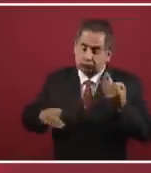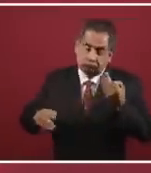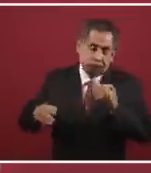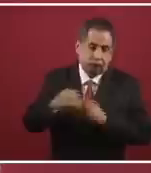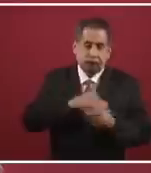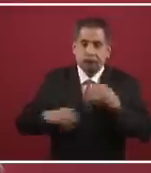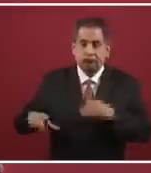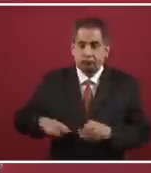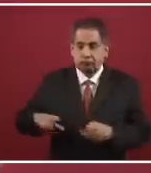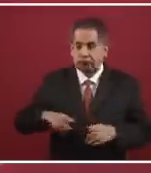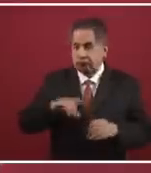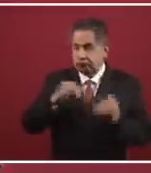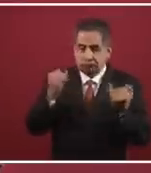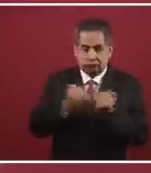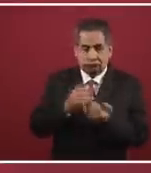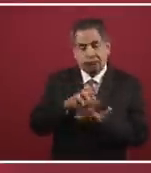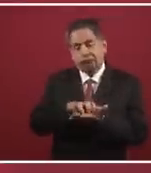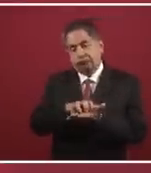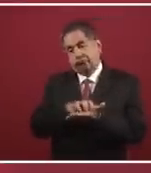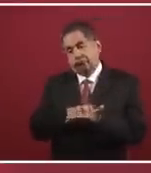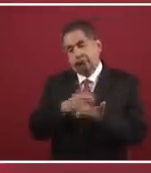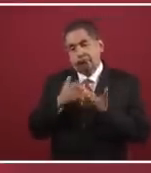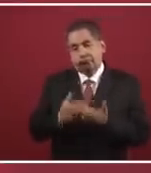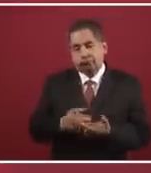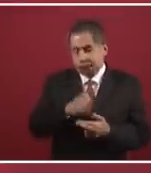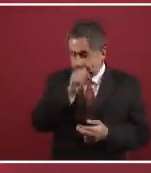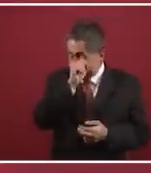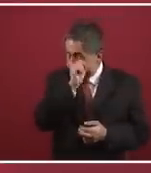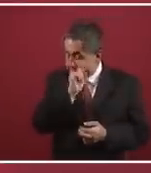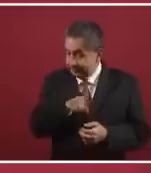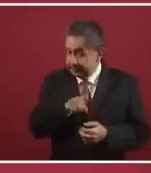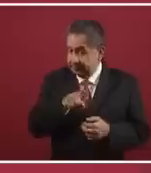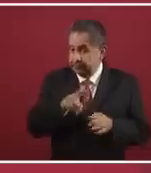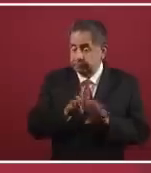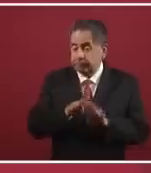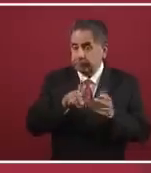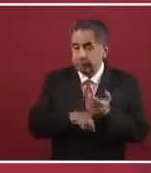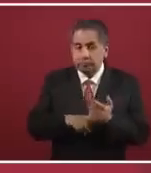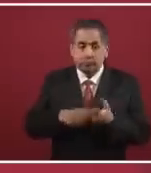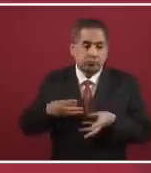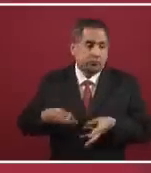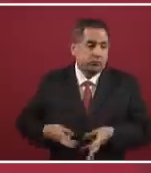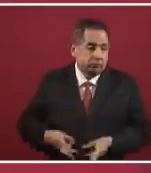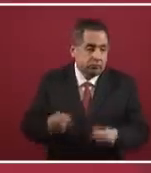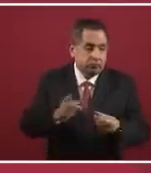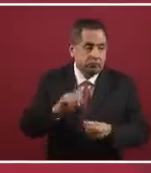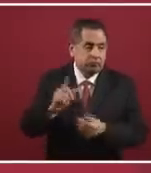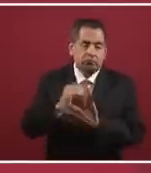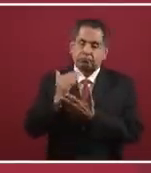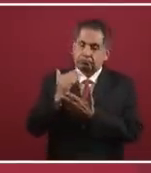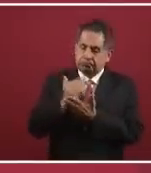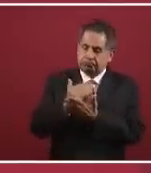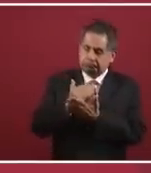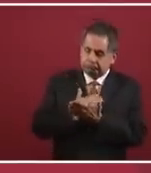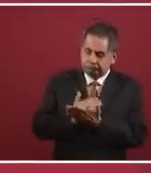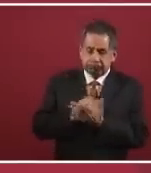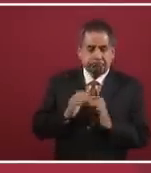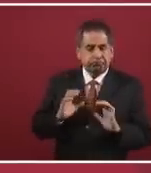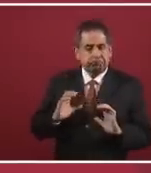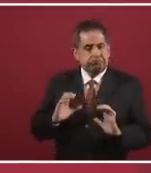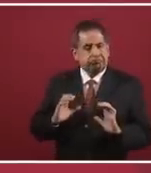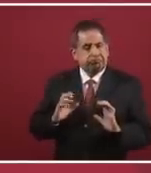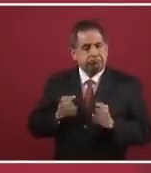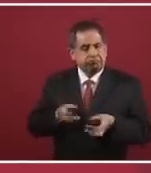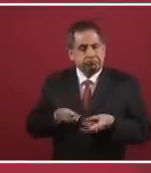y reducir los gastos que